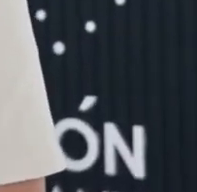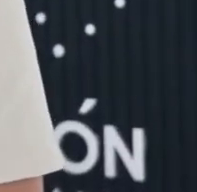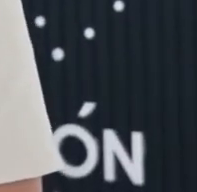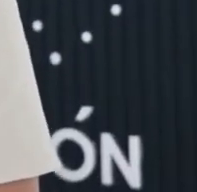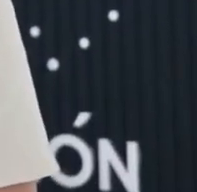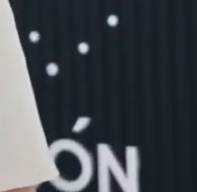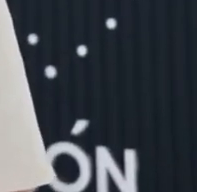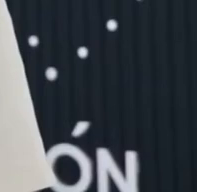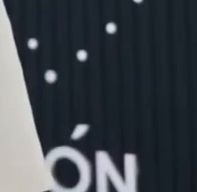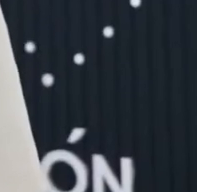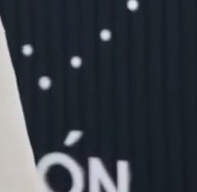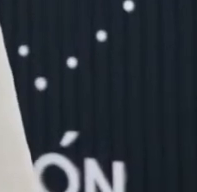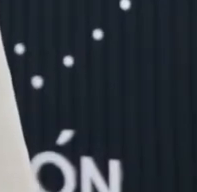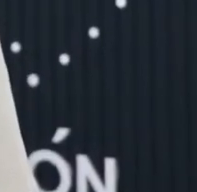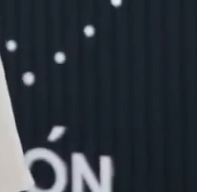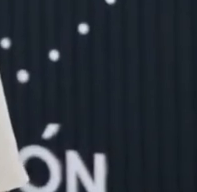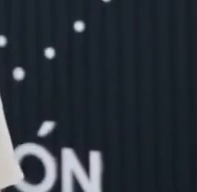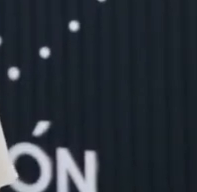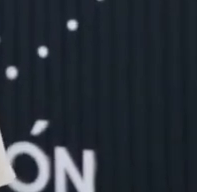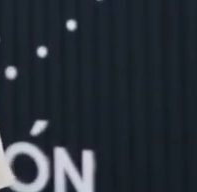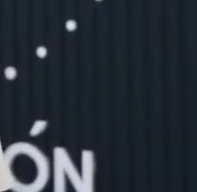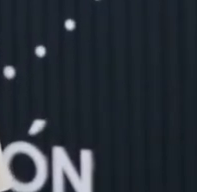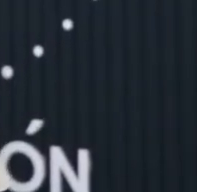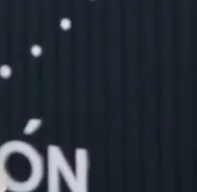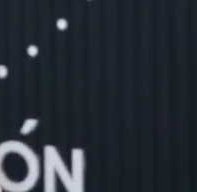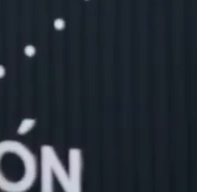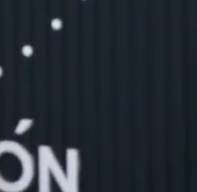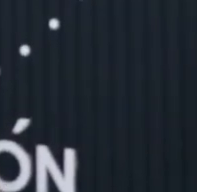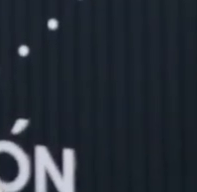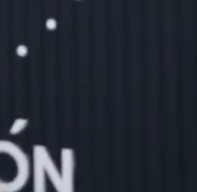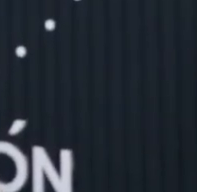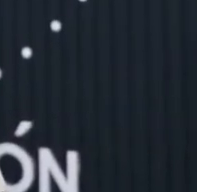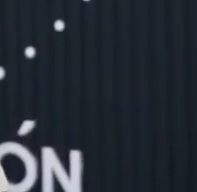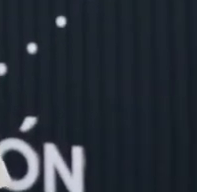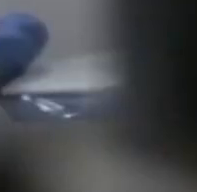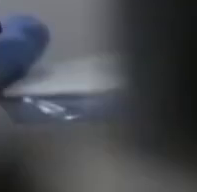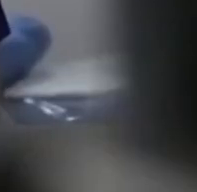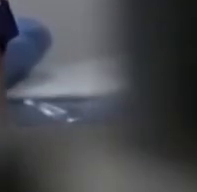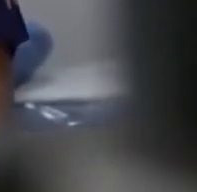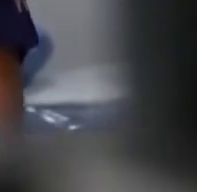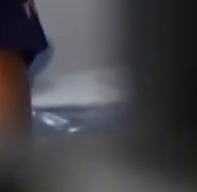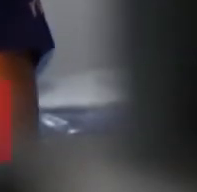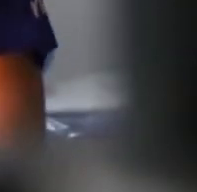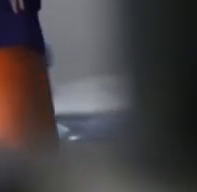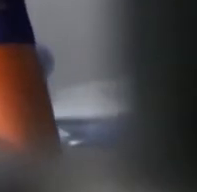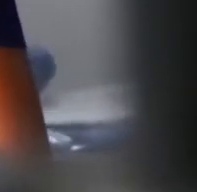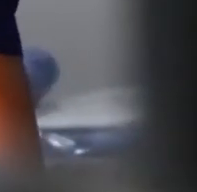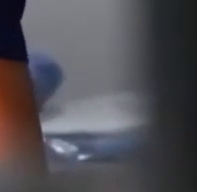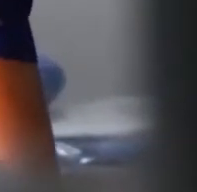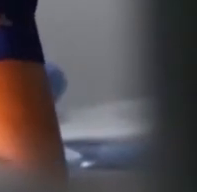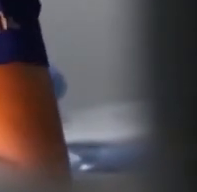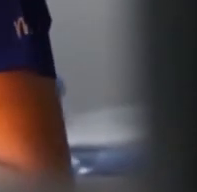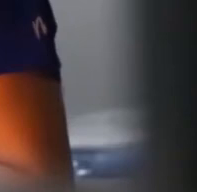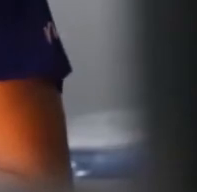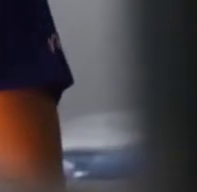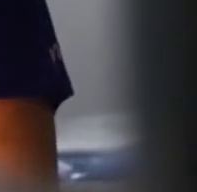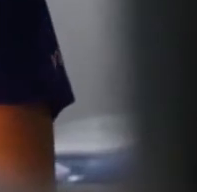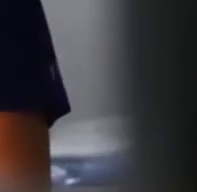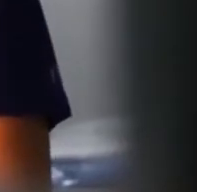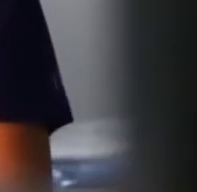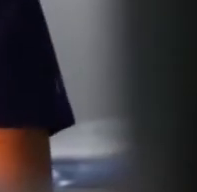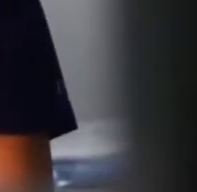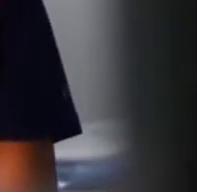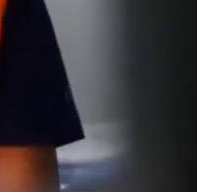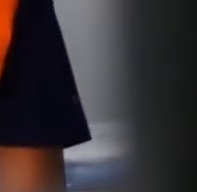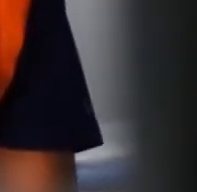año, entre exámenes, juntas médicas que tienen que hacer, pero pues ya saber que por fin se nos